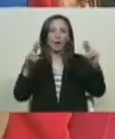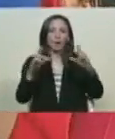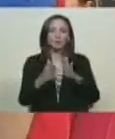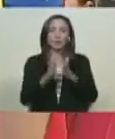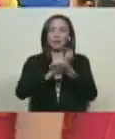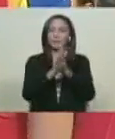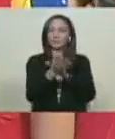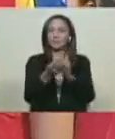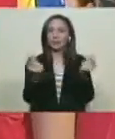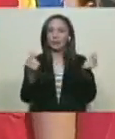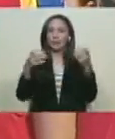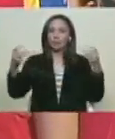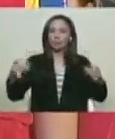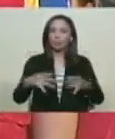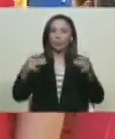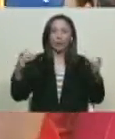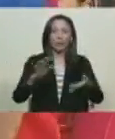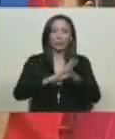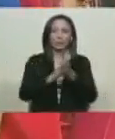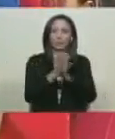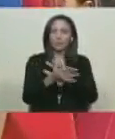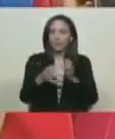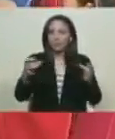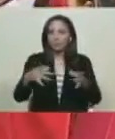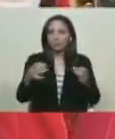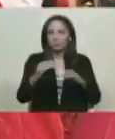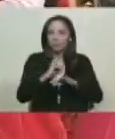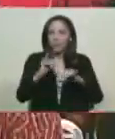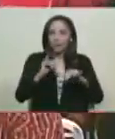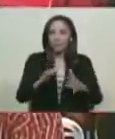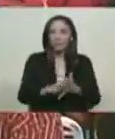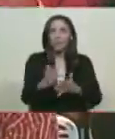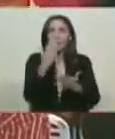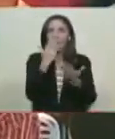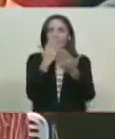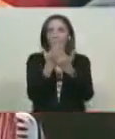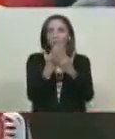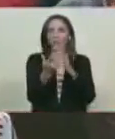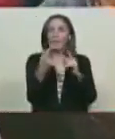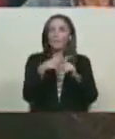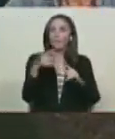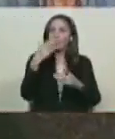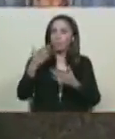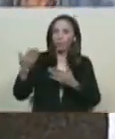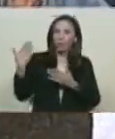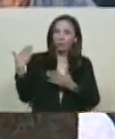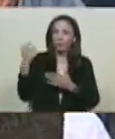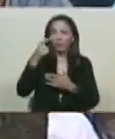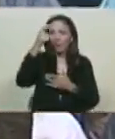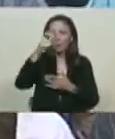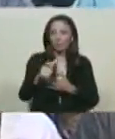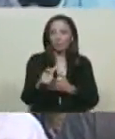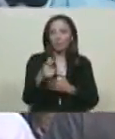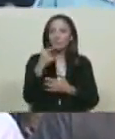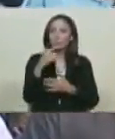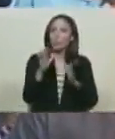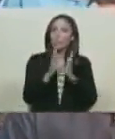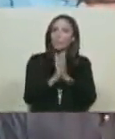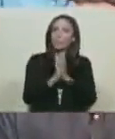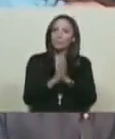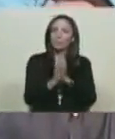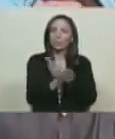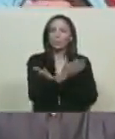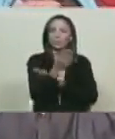las guarimbas. Aquí y aquí. A ustedes los tengo de frente, pero aquí a los que tengo de espalda. Yo le voy a pedir a